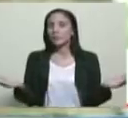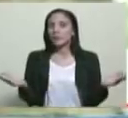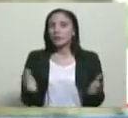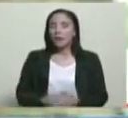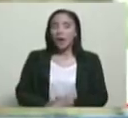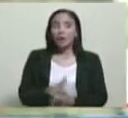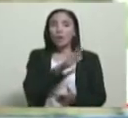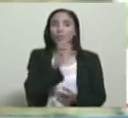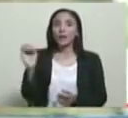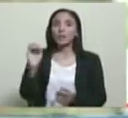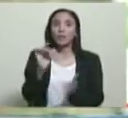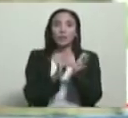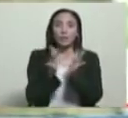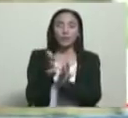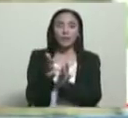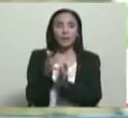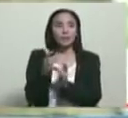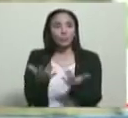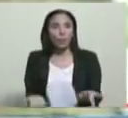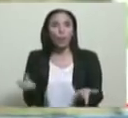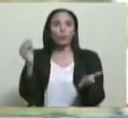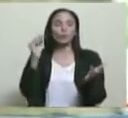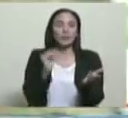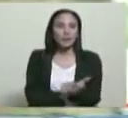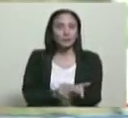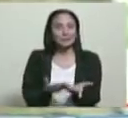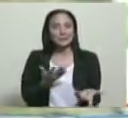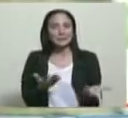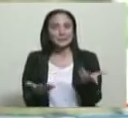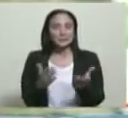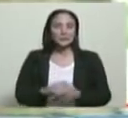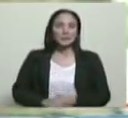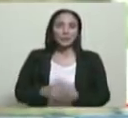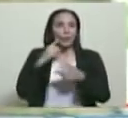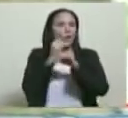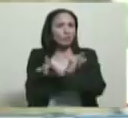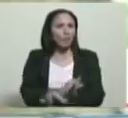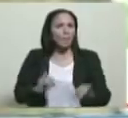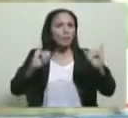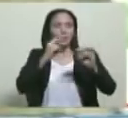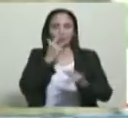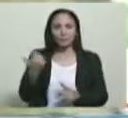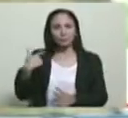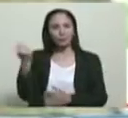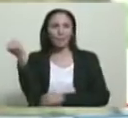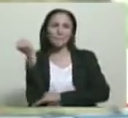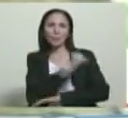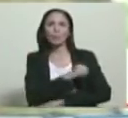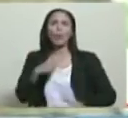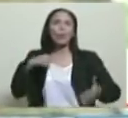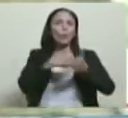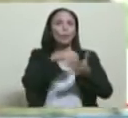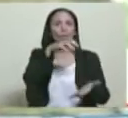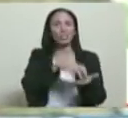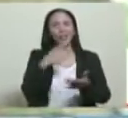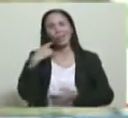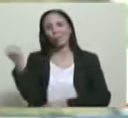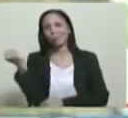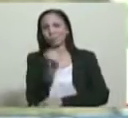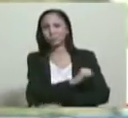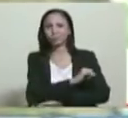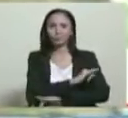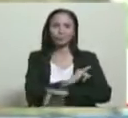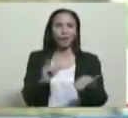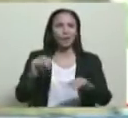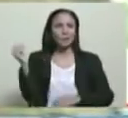que el 30 de abril, otro episodio de batalla, otro episodio de independencia, fue derrotado, un golpe de Estado contra la patria, contra